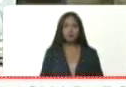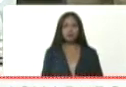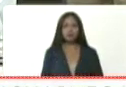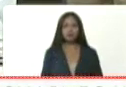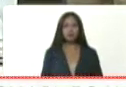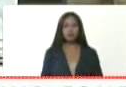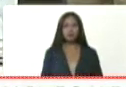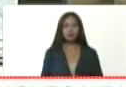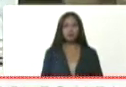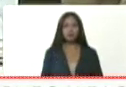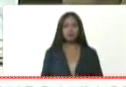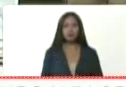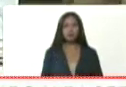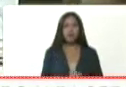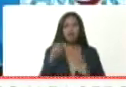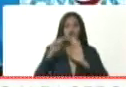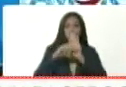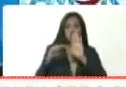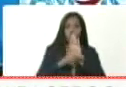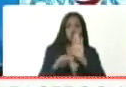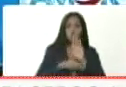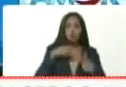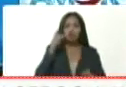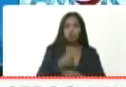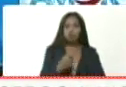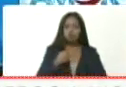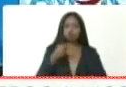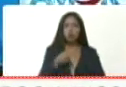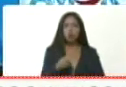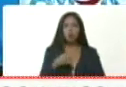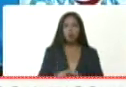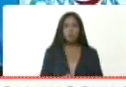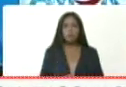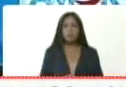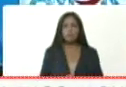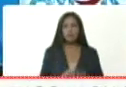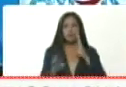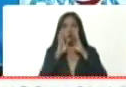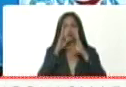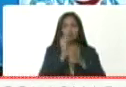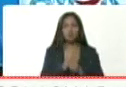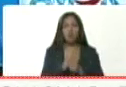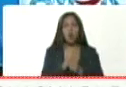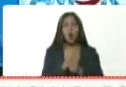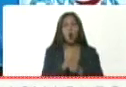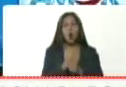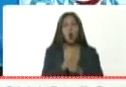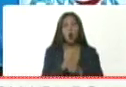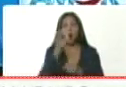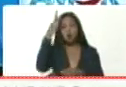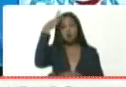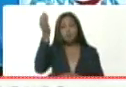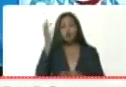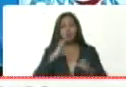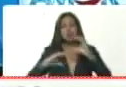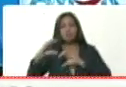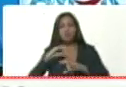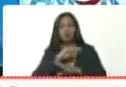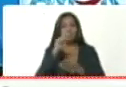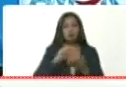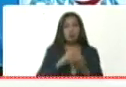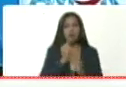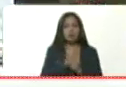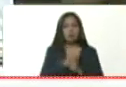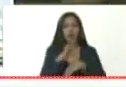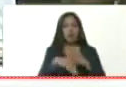la instruyó desde aquí para que el consejo científico nacional trabajé de